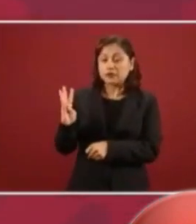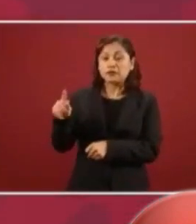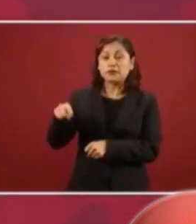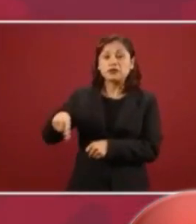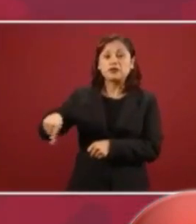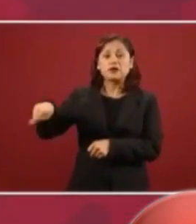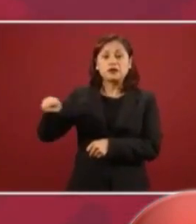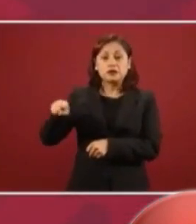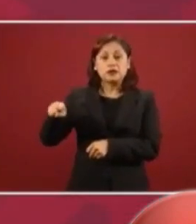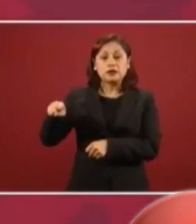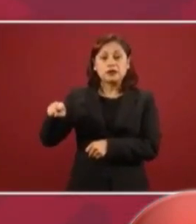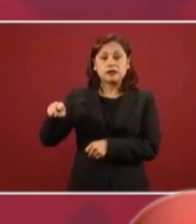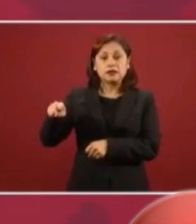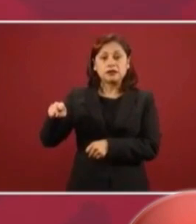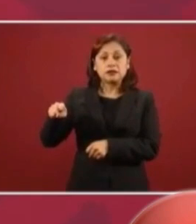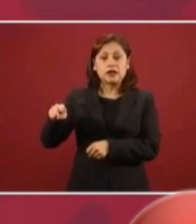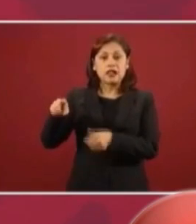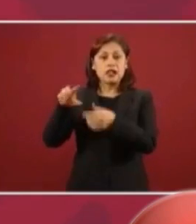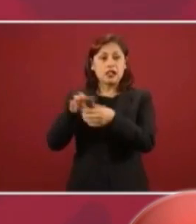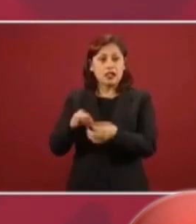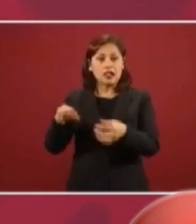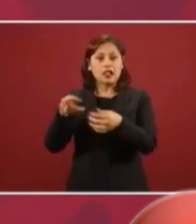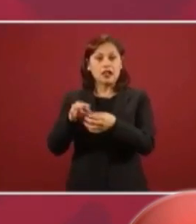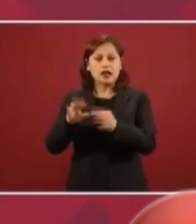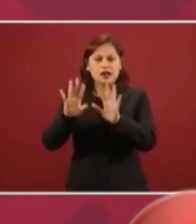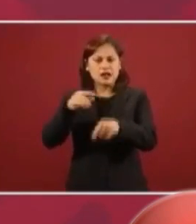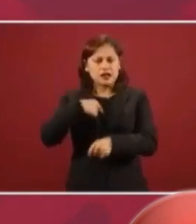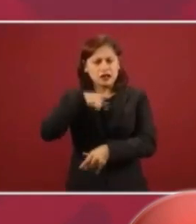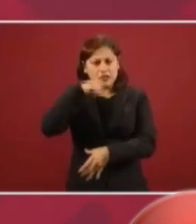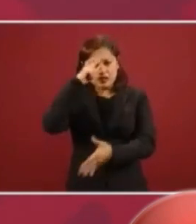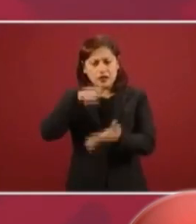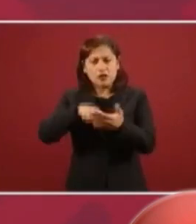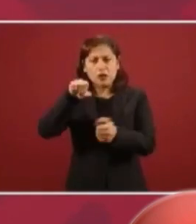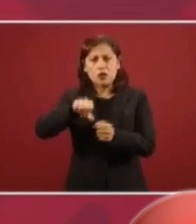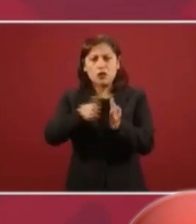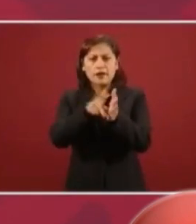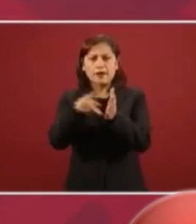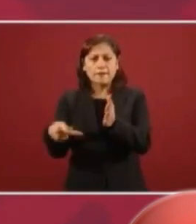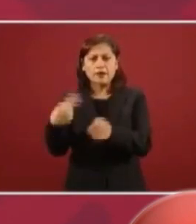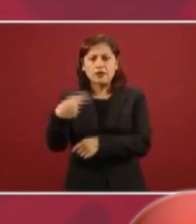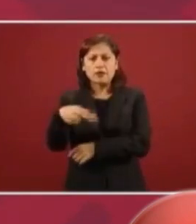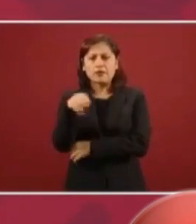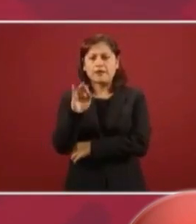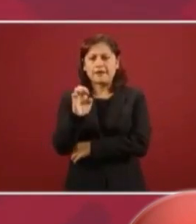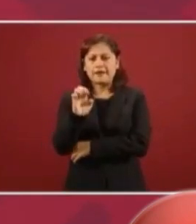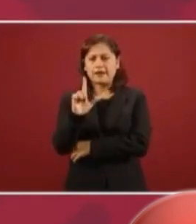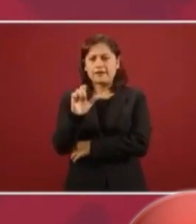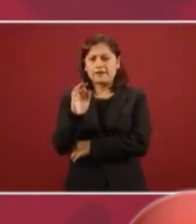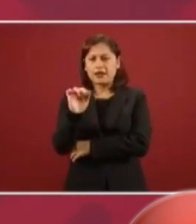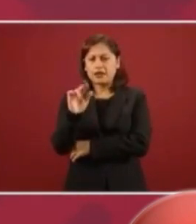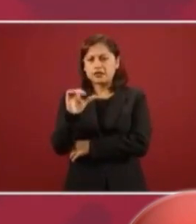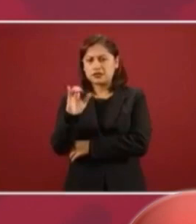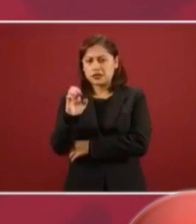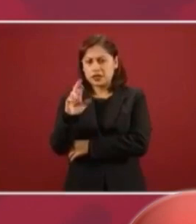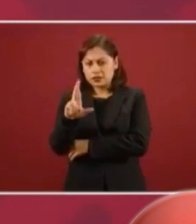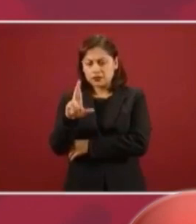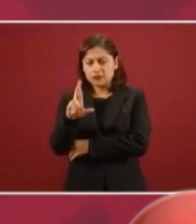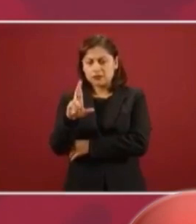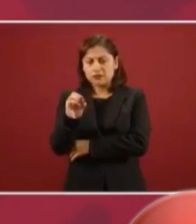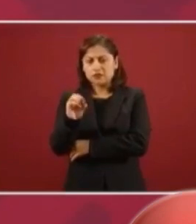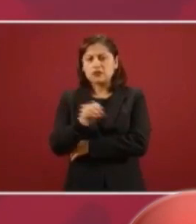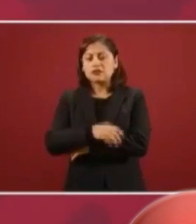hoy creo que en un periódico en el financiero ya ve que esté